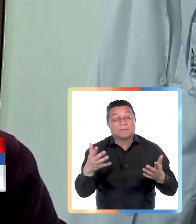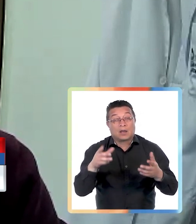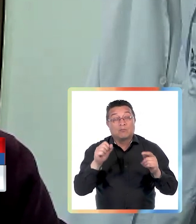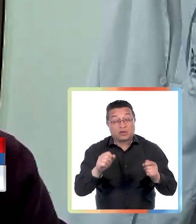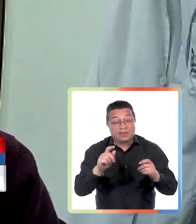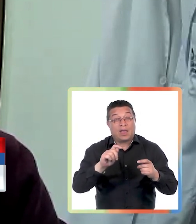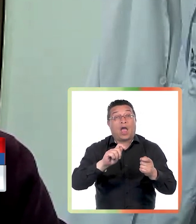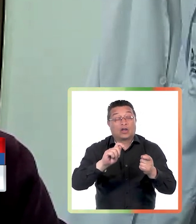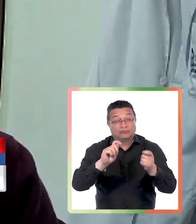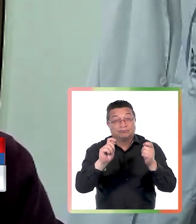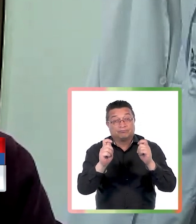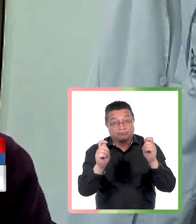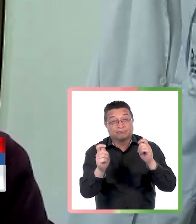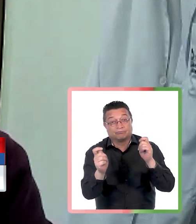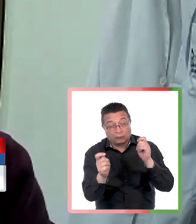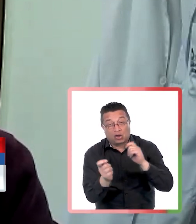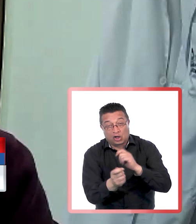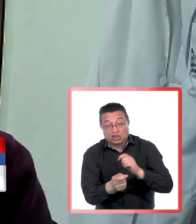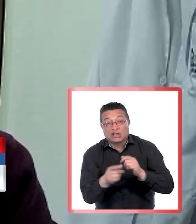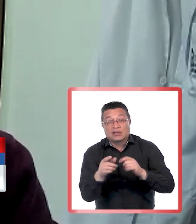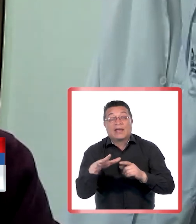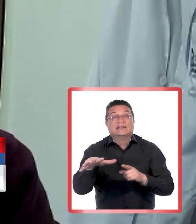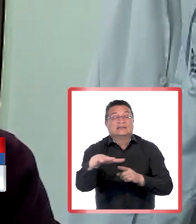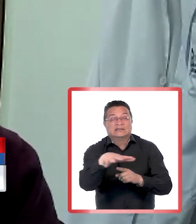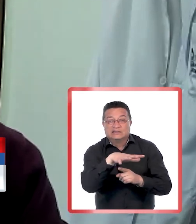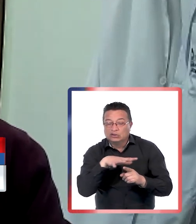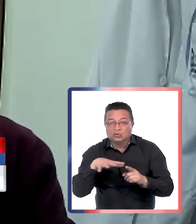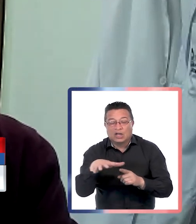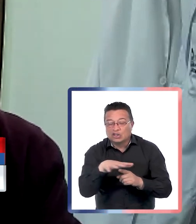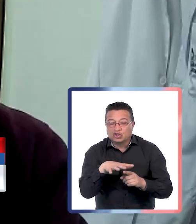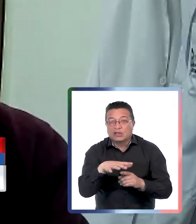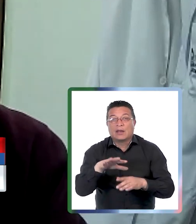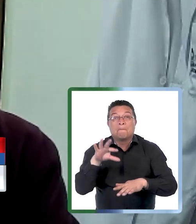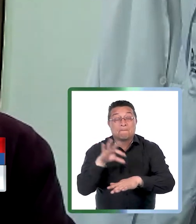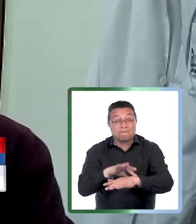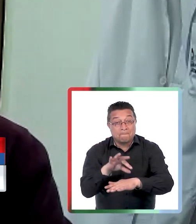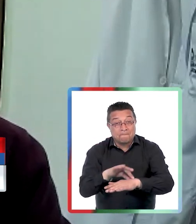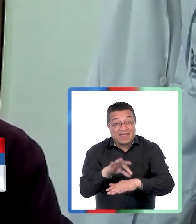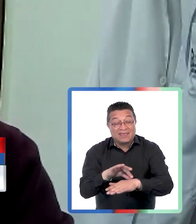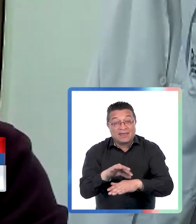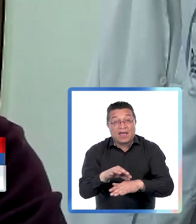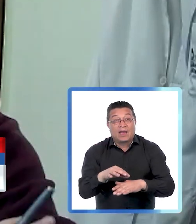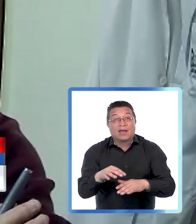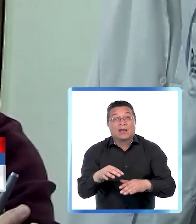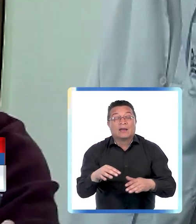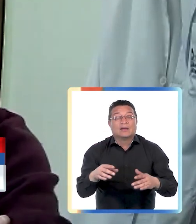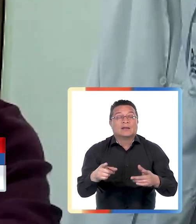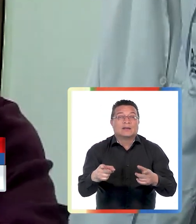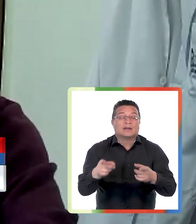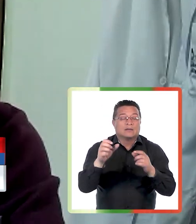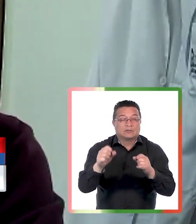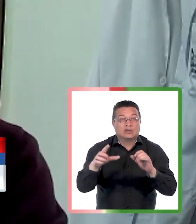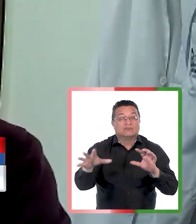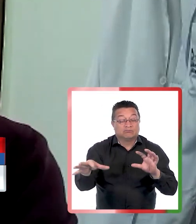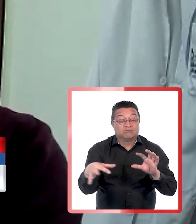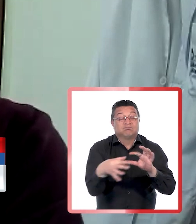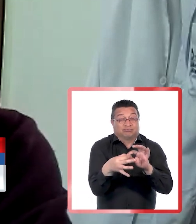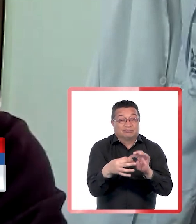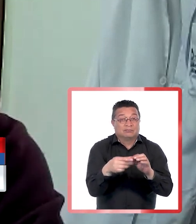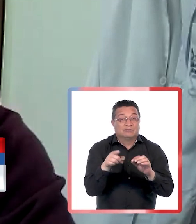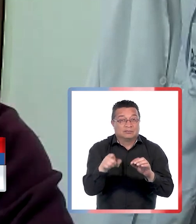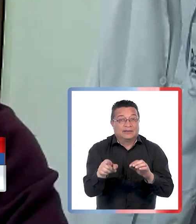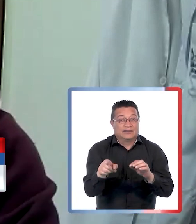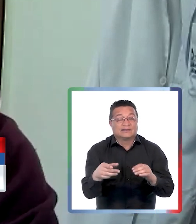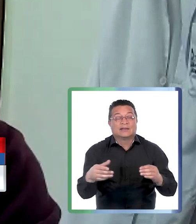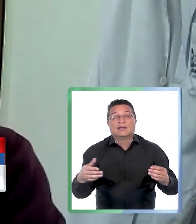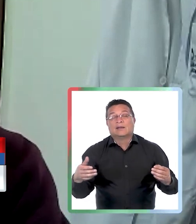fundamentalmente la corrección de condiciones médicas uh, que se